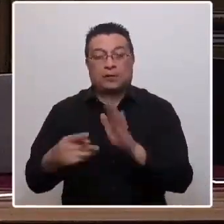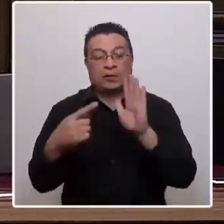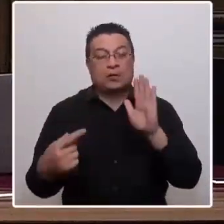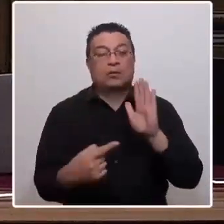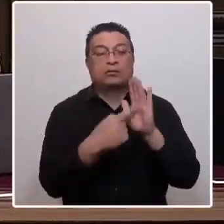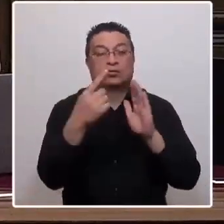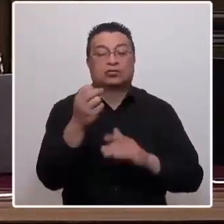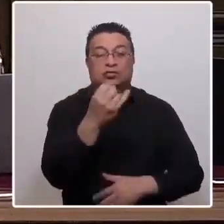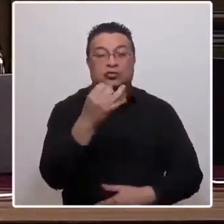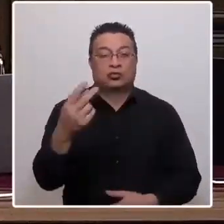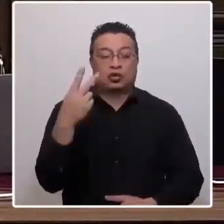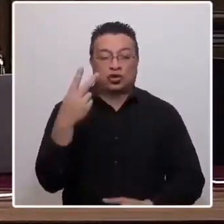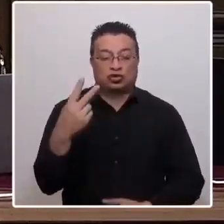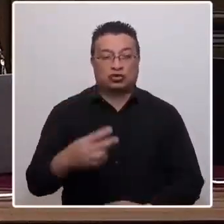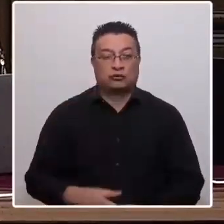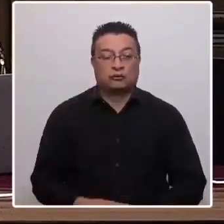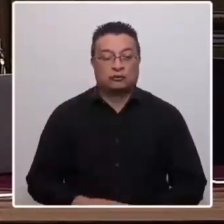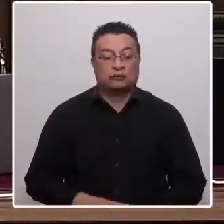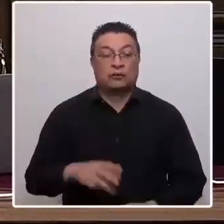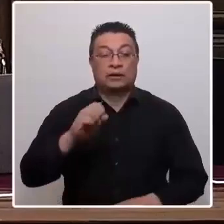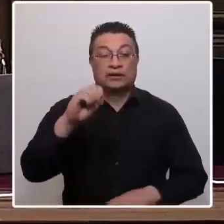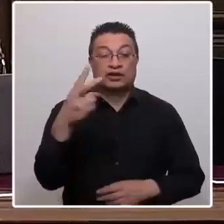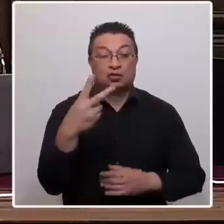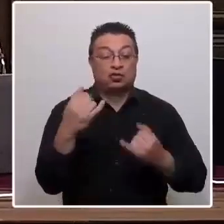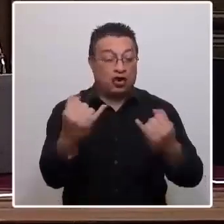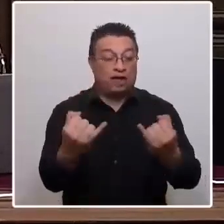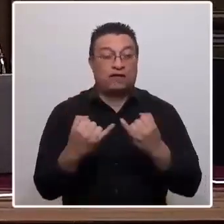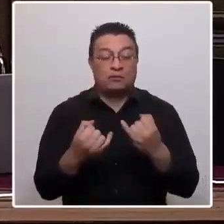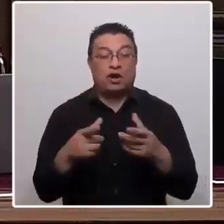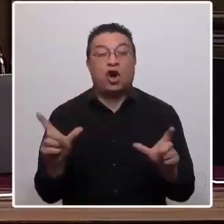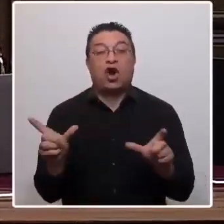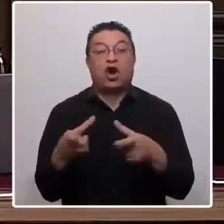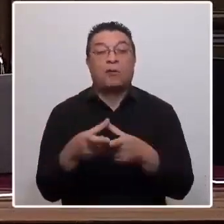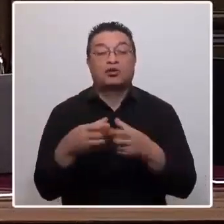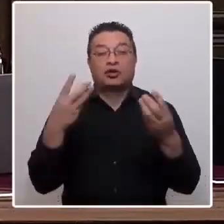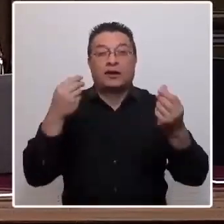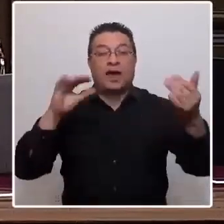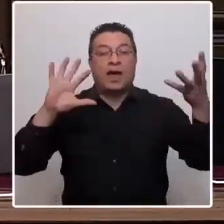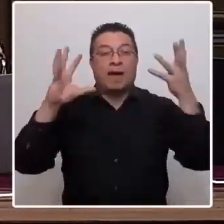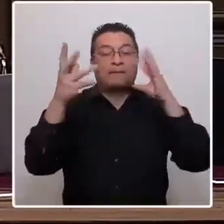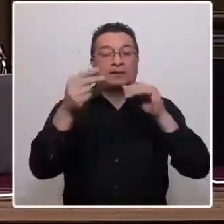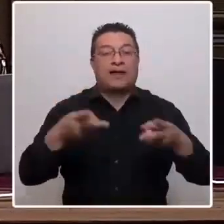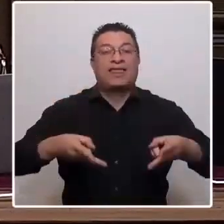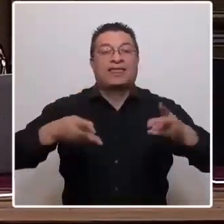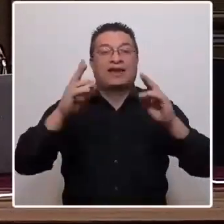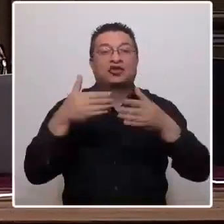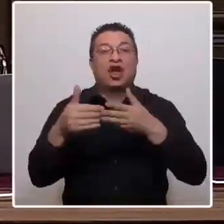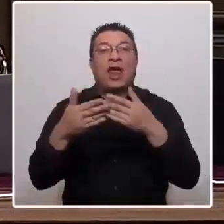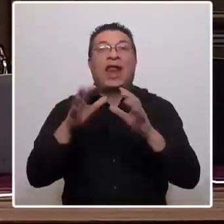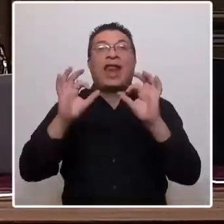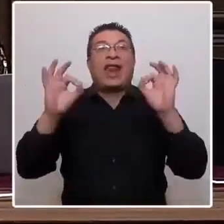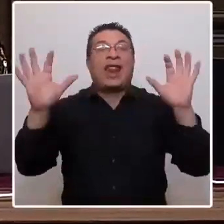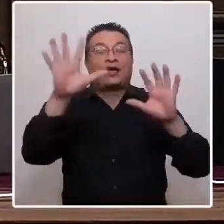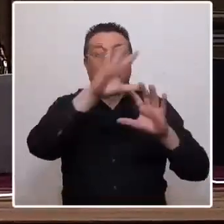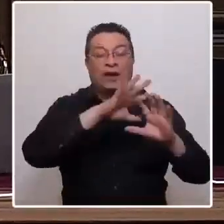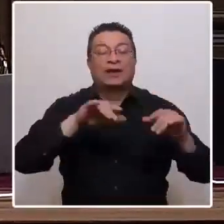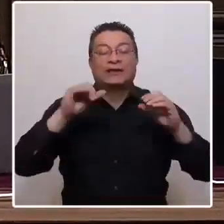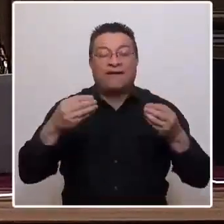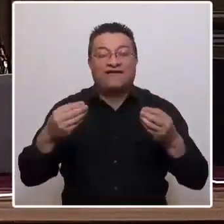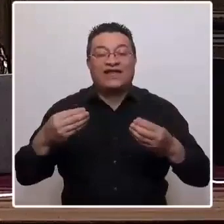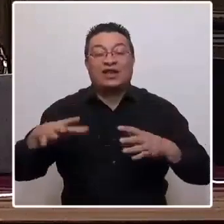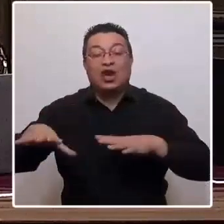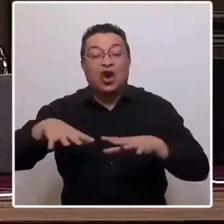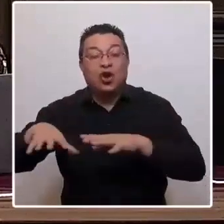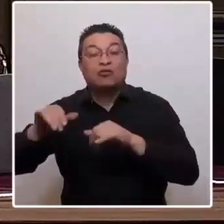número 2. Segundo informe de la Comisión sobre Medio Ambiente, Derechos de la Naturaleza, Bienes Naturales Comunes y